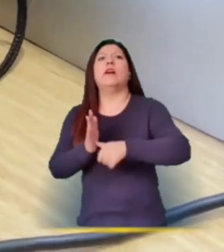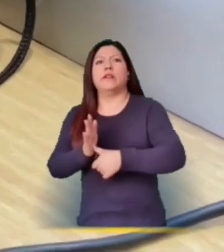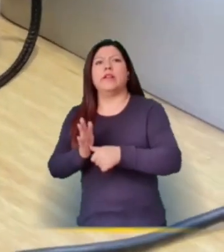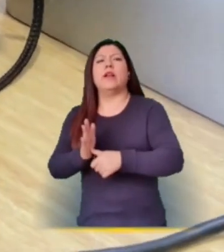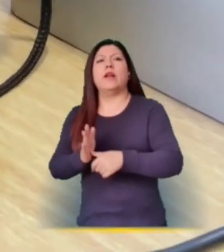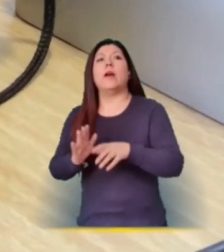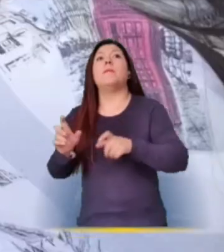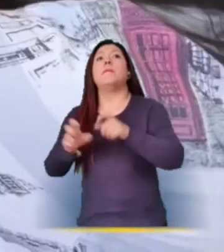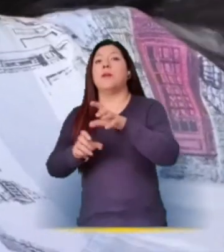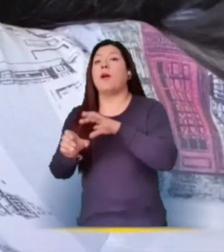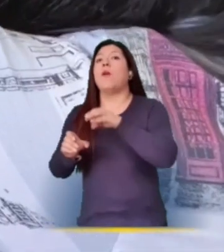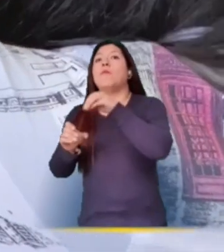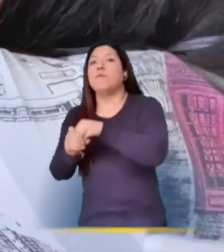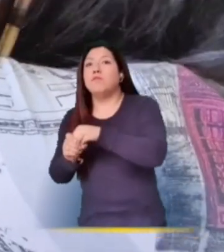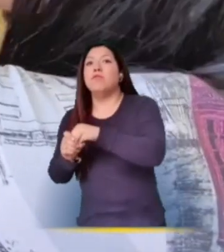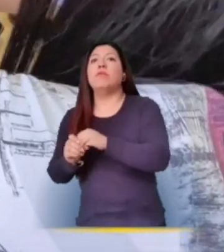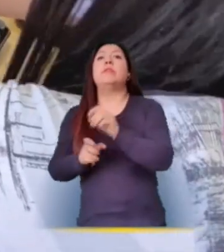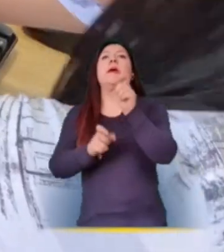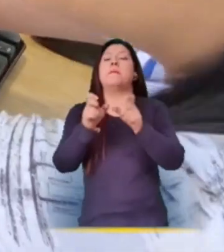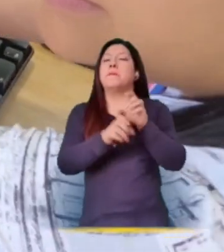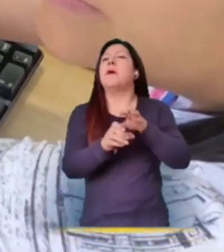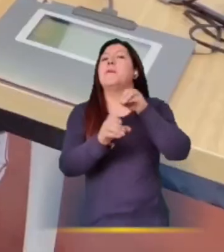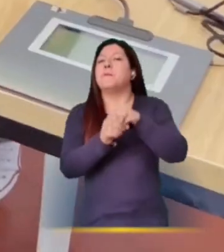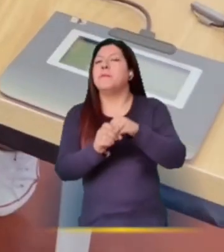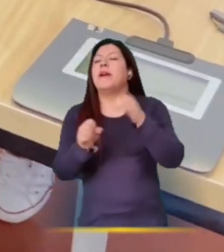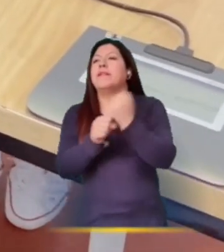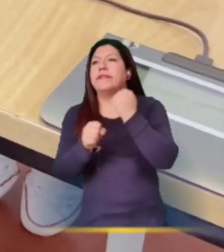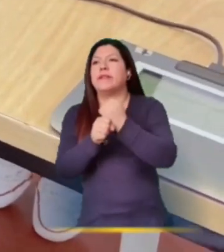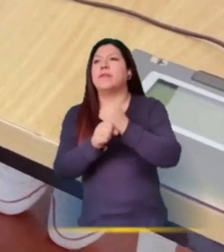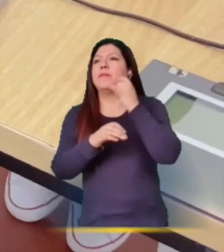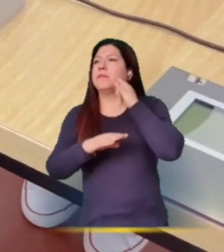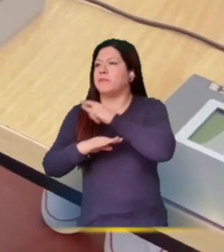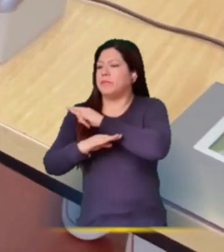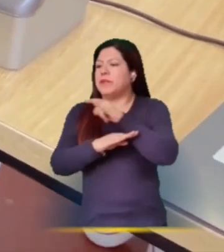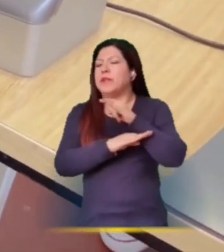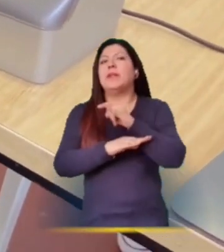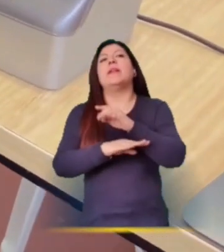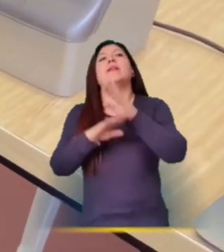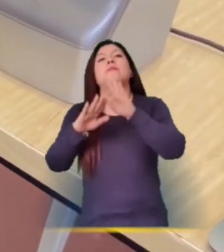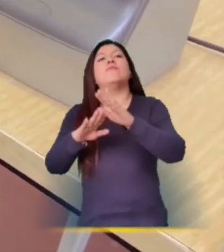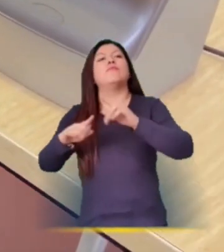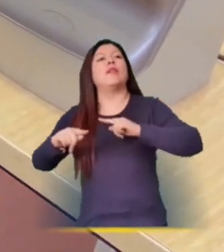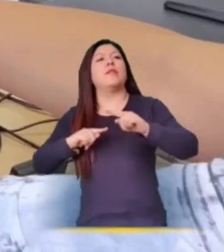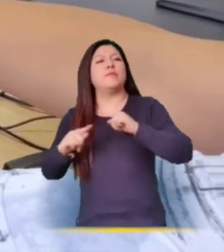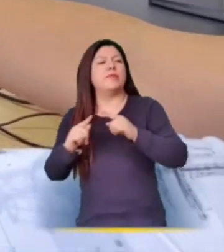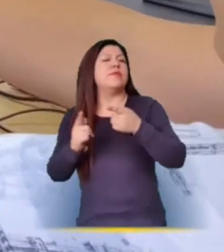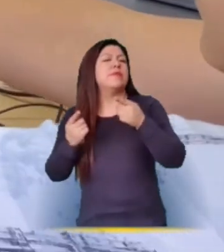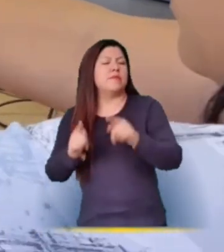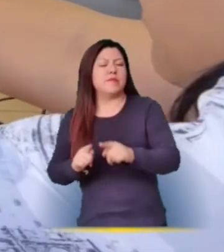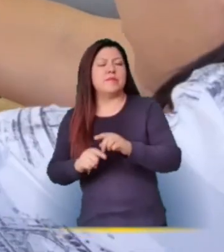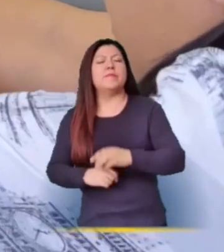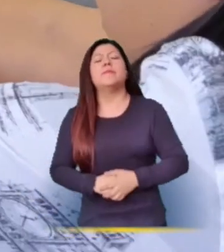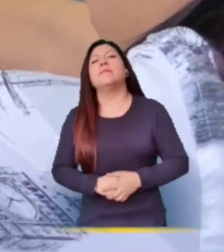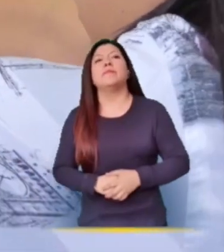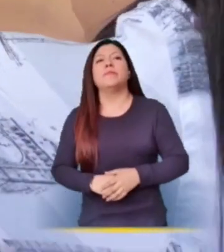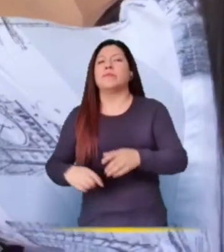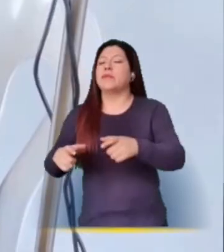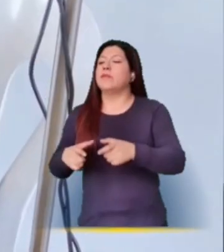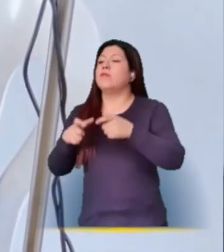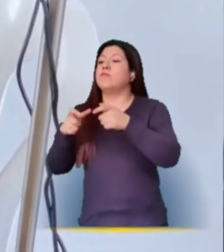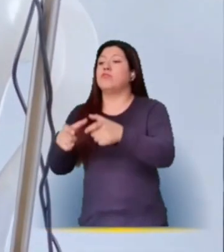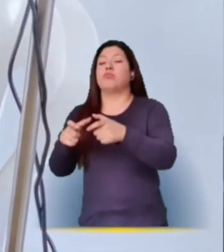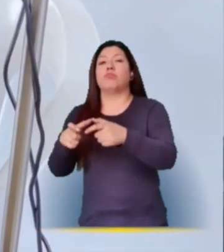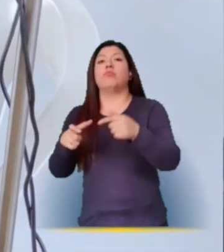a personas privadas de la libertad y a funcionarios del Cuerpo de Custodia y Vigilancia y personal administrativo